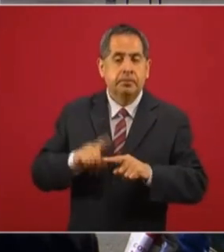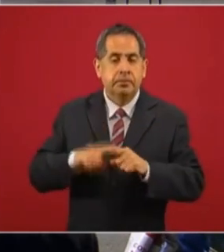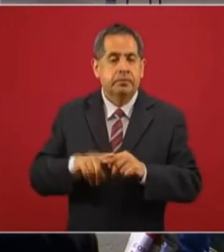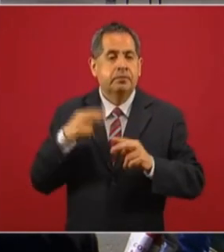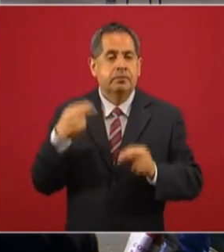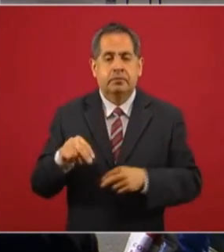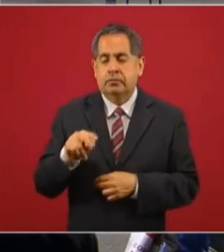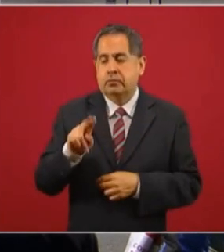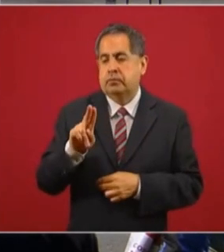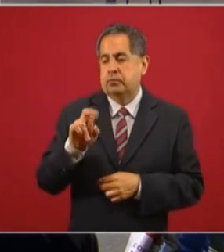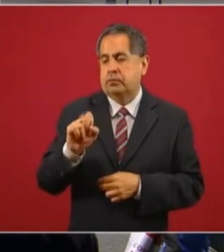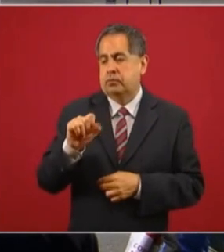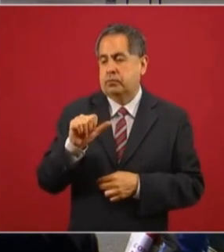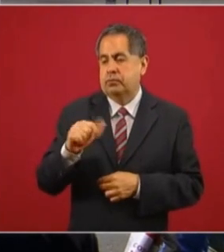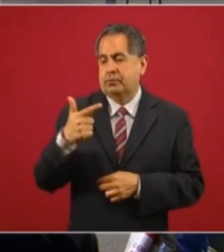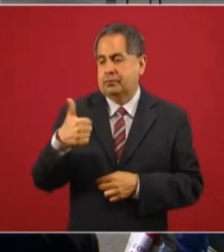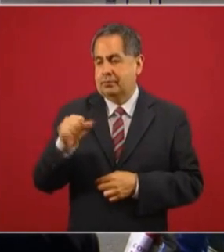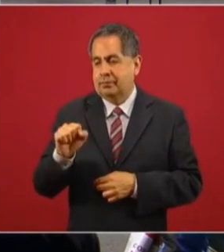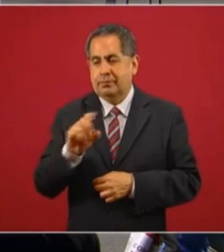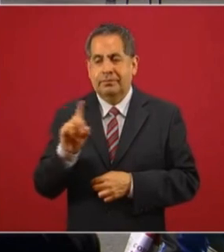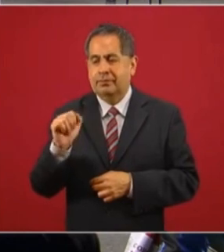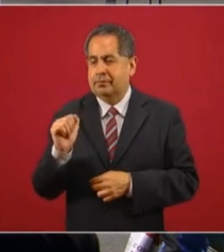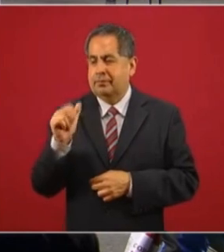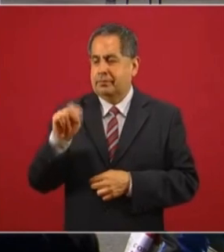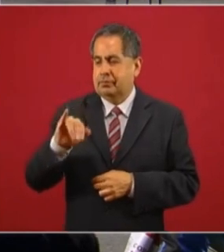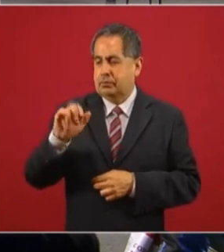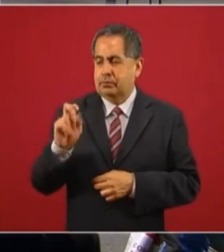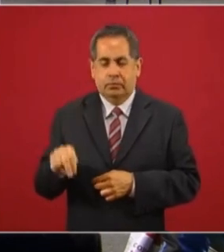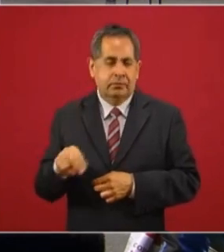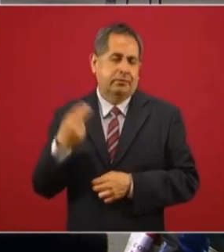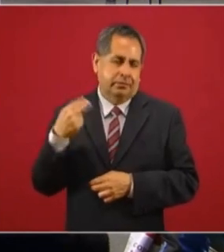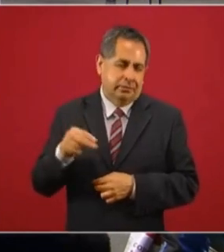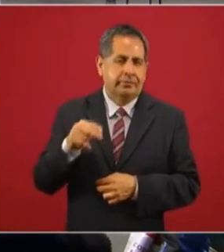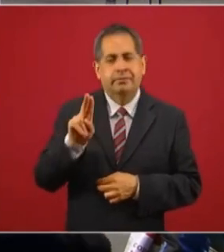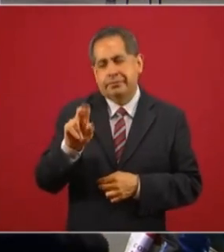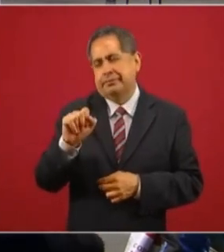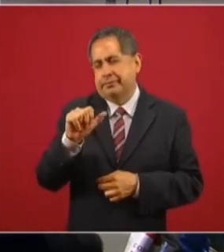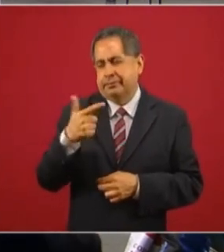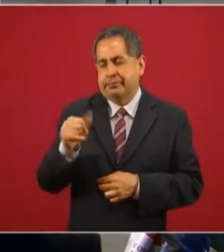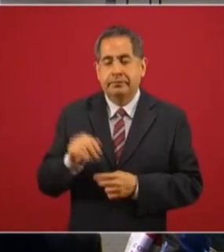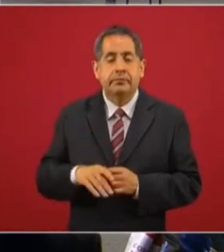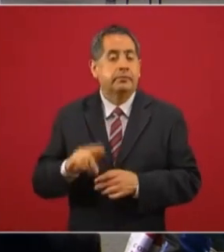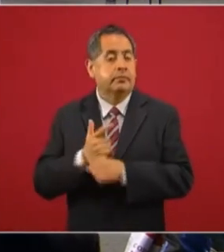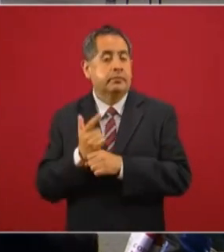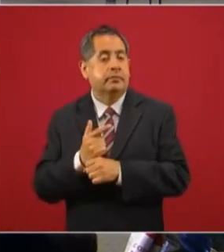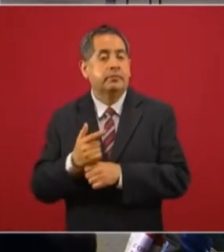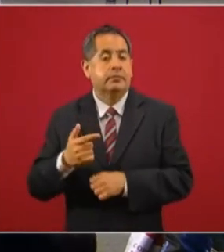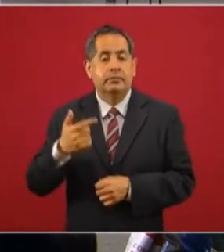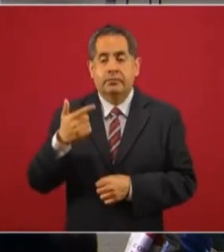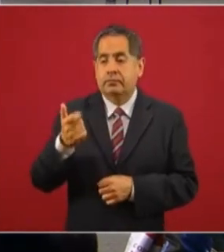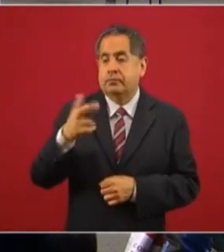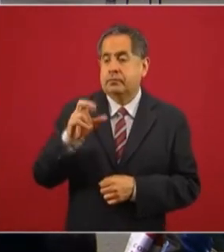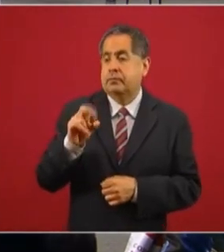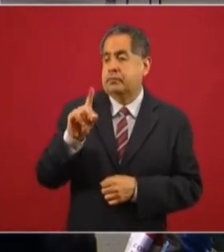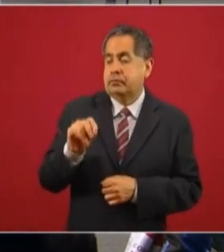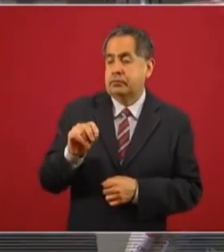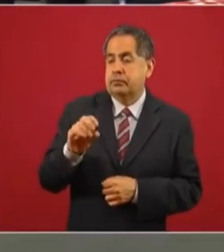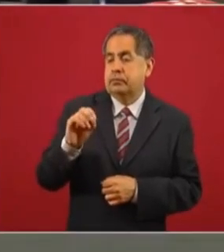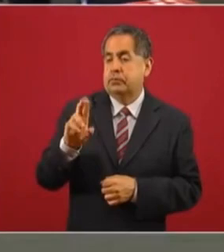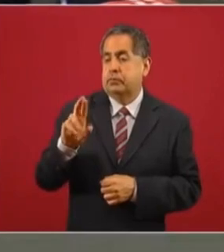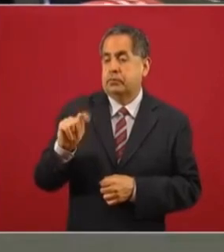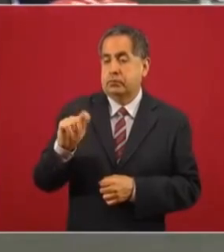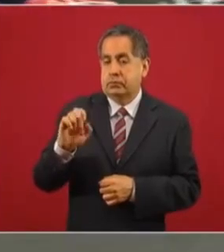USAGAS de San Juan, SADCB, la marca es USAGAS, recibe el licenciado Gerardo Rosas Ortega,